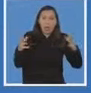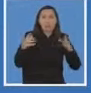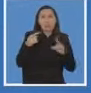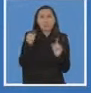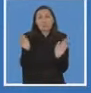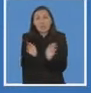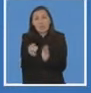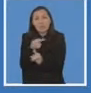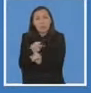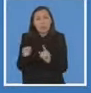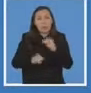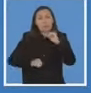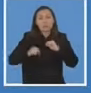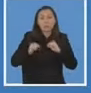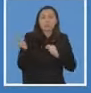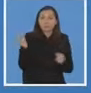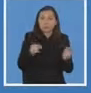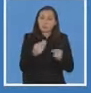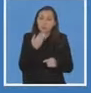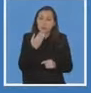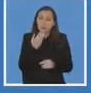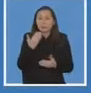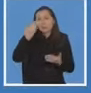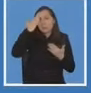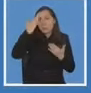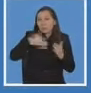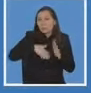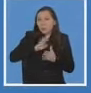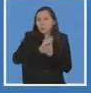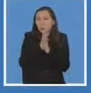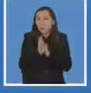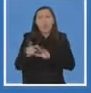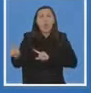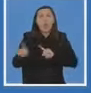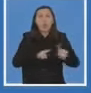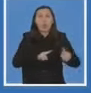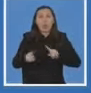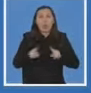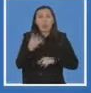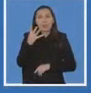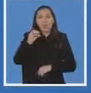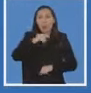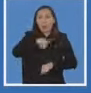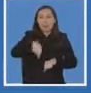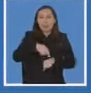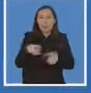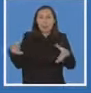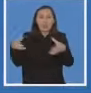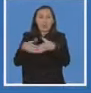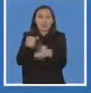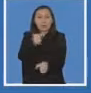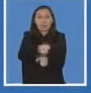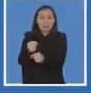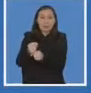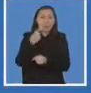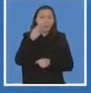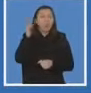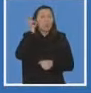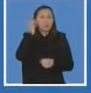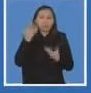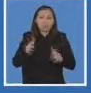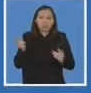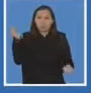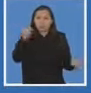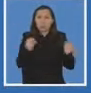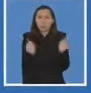medianos empleadores acá presentes, pero quisiera saludar por sobre todas las cosas a la coordinadora de las 40 horas y a los trabajadores y trabajadoras que están acá